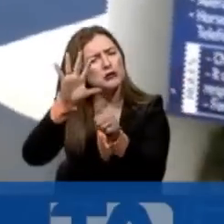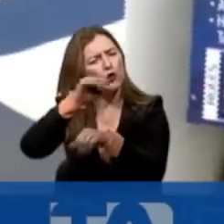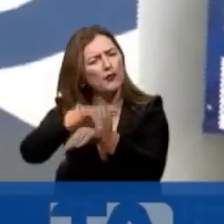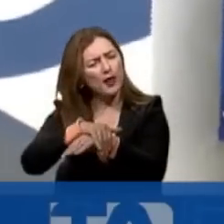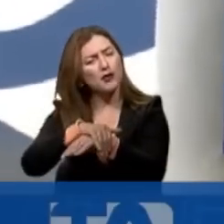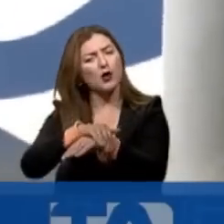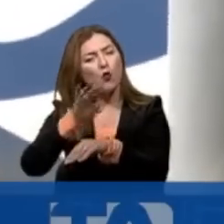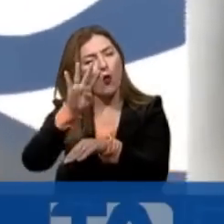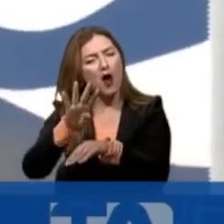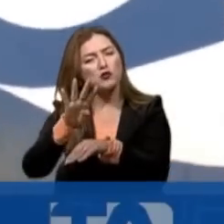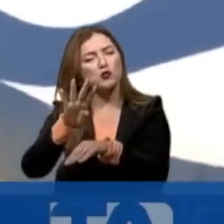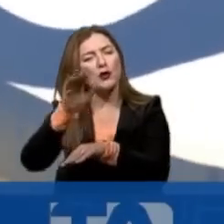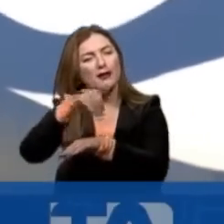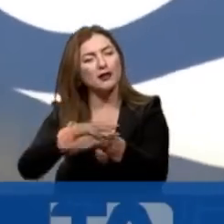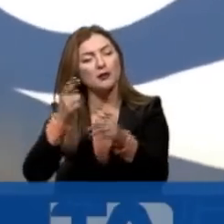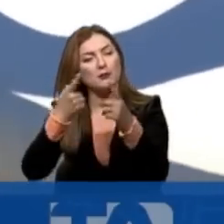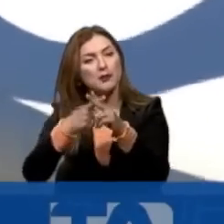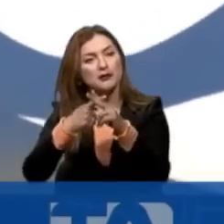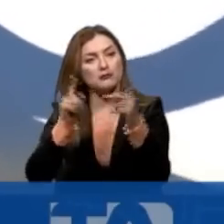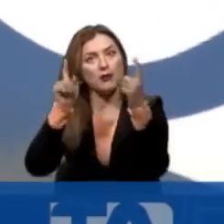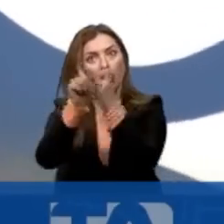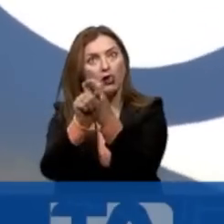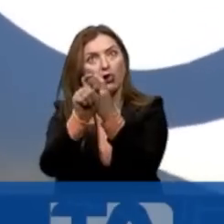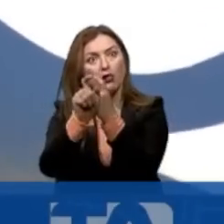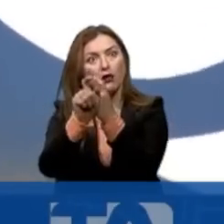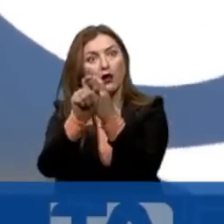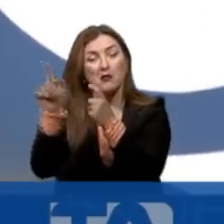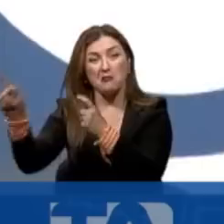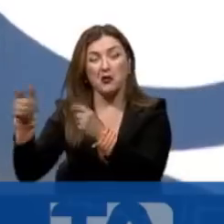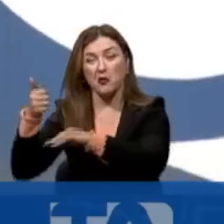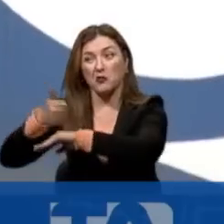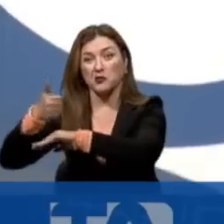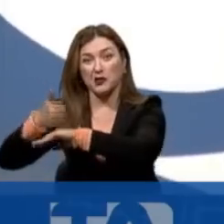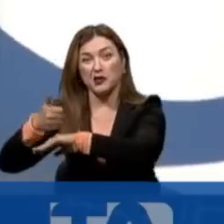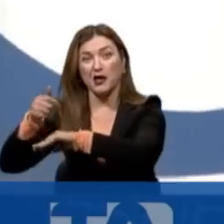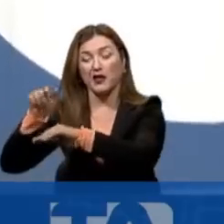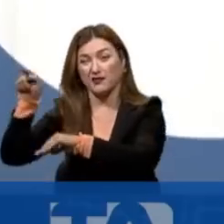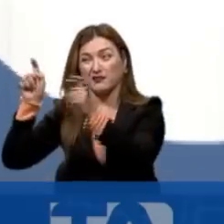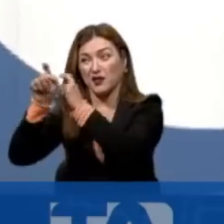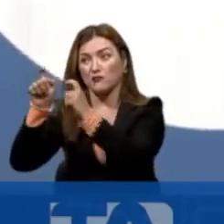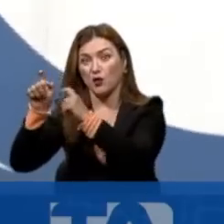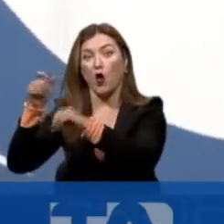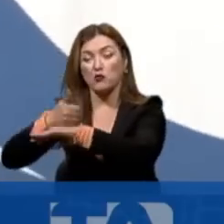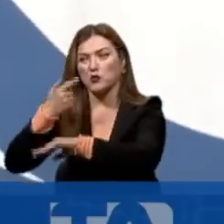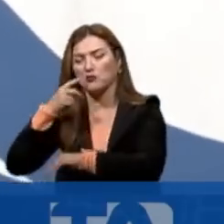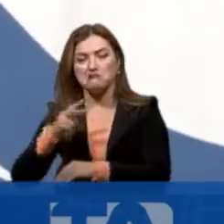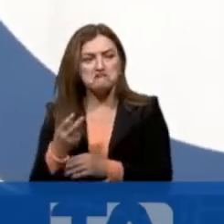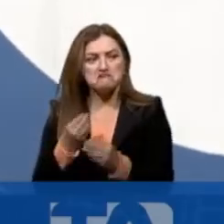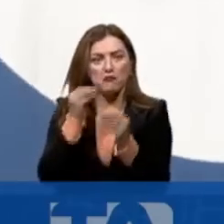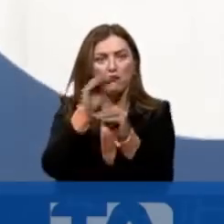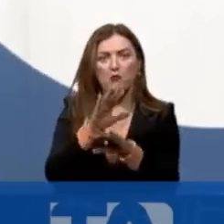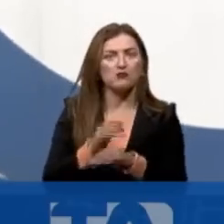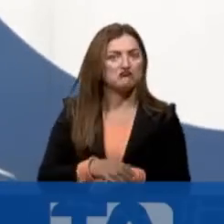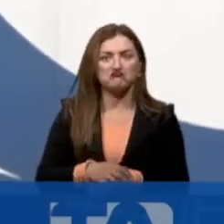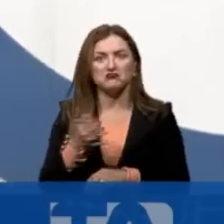ocurrió a las 4 de la tarde y según información oficial, la alerta se habría emitido 2 horas después. Una vez